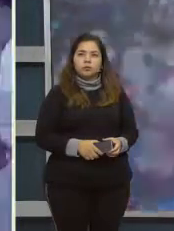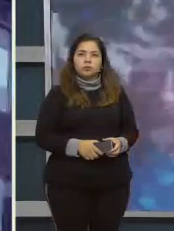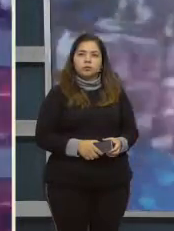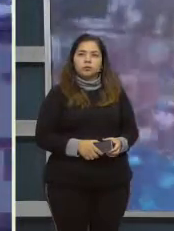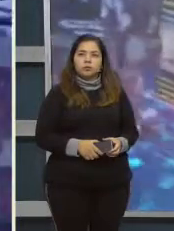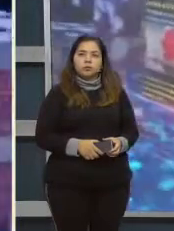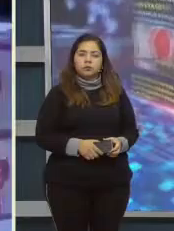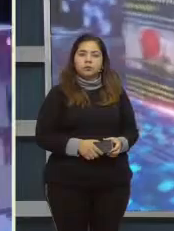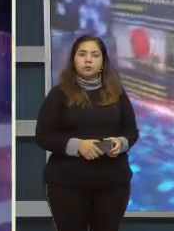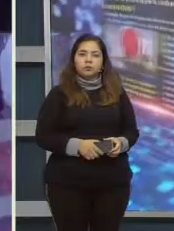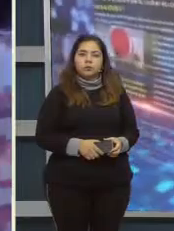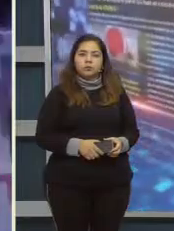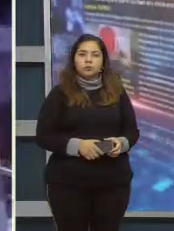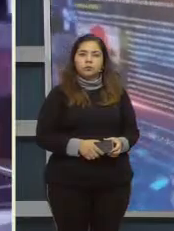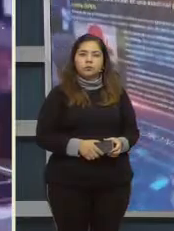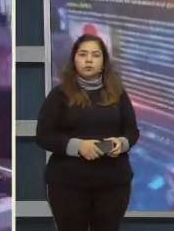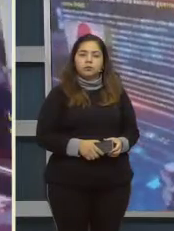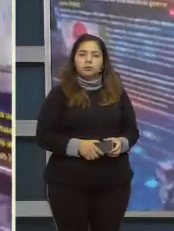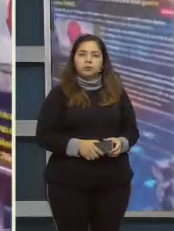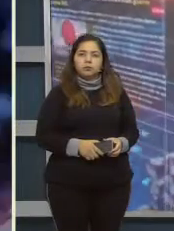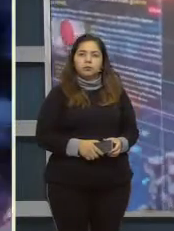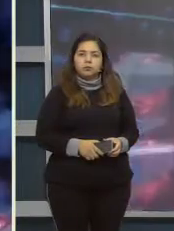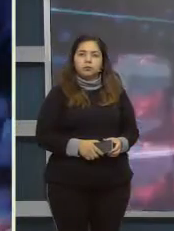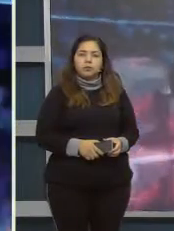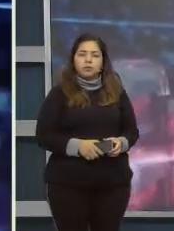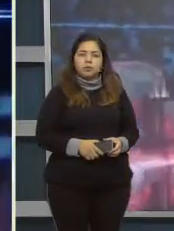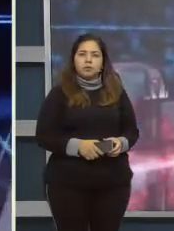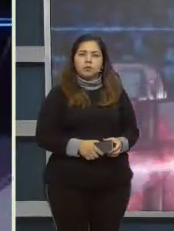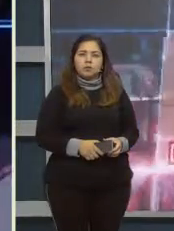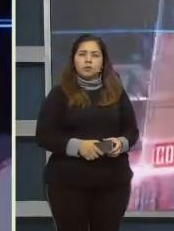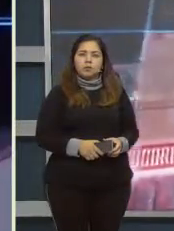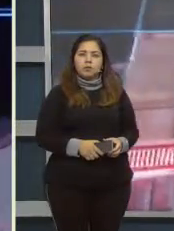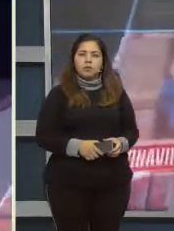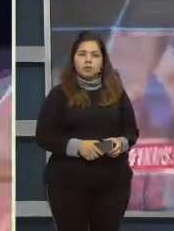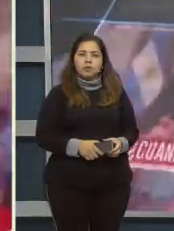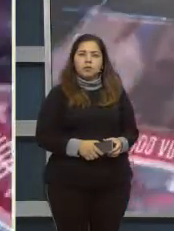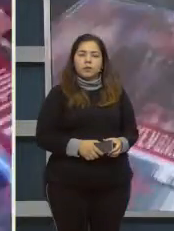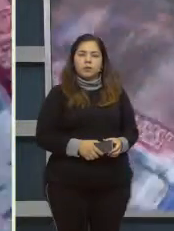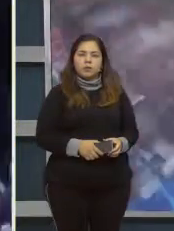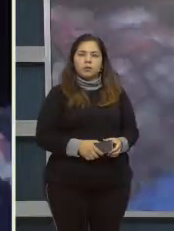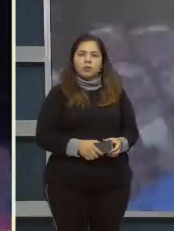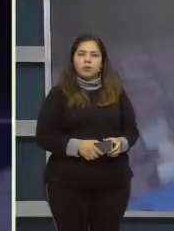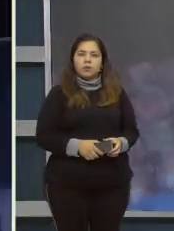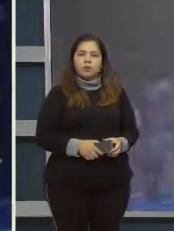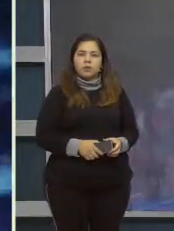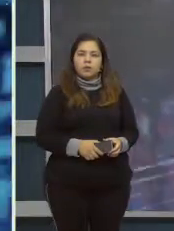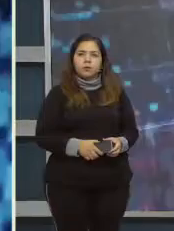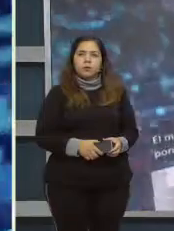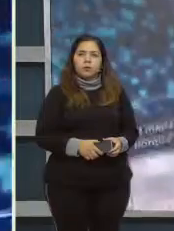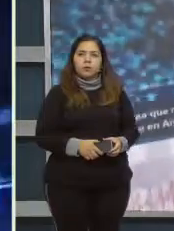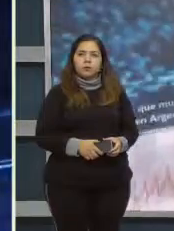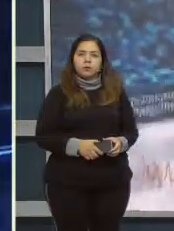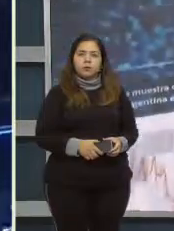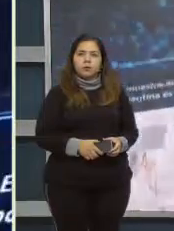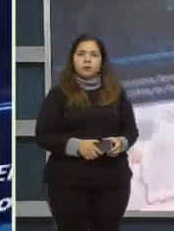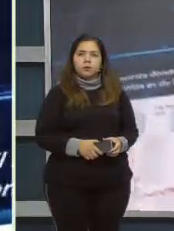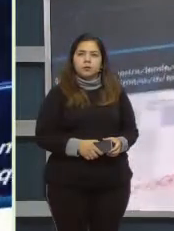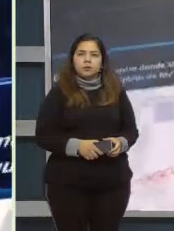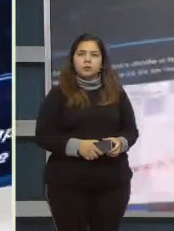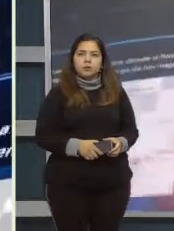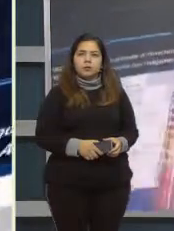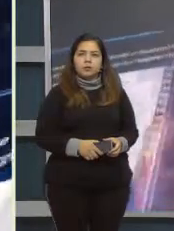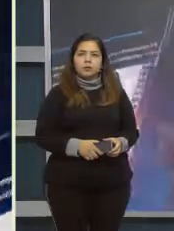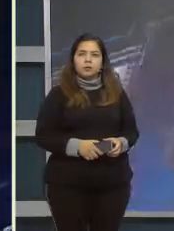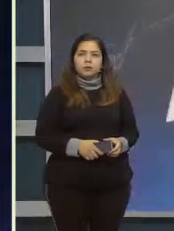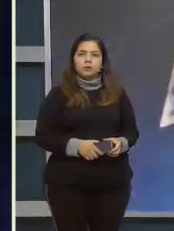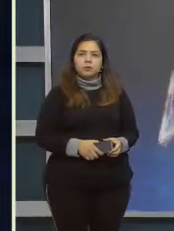presenciales y de aquellos que van a ser virtuales. Esos son los primeros pasos. Pero yo insisto, están trabajándose ya,